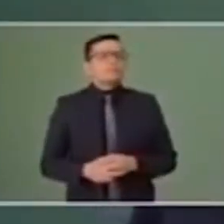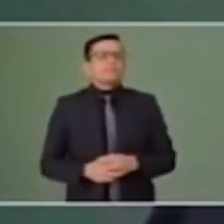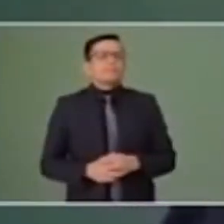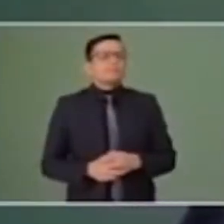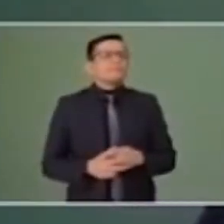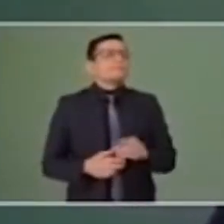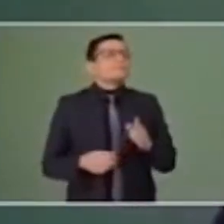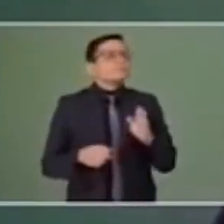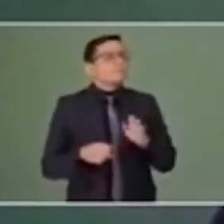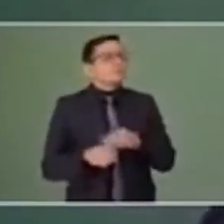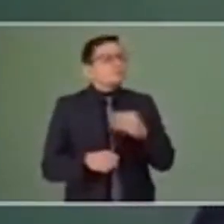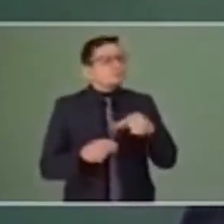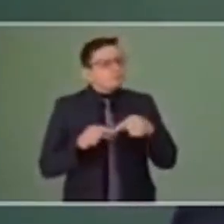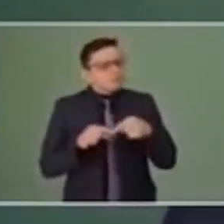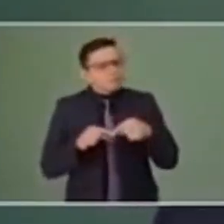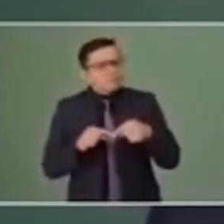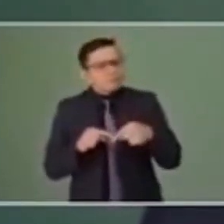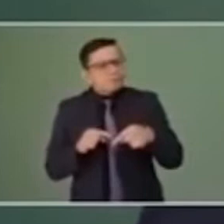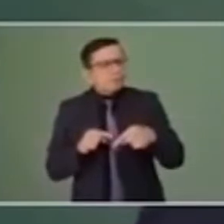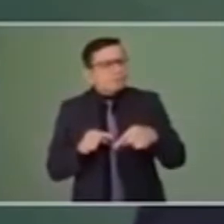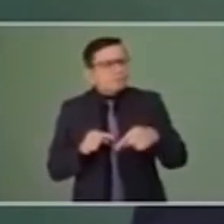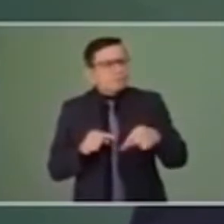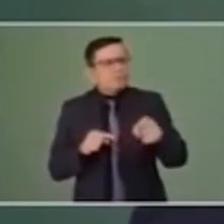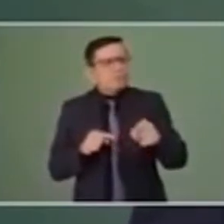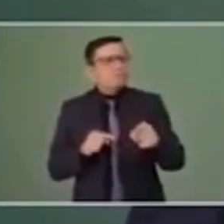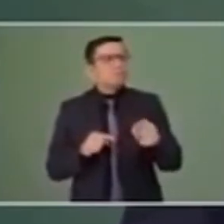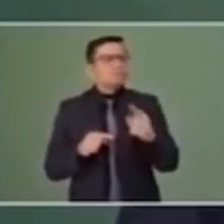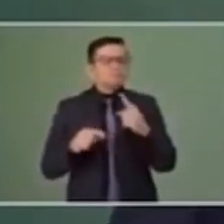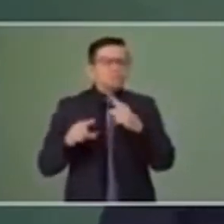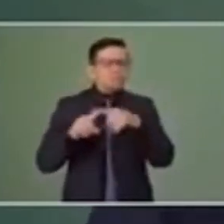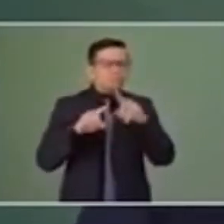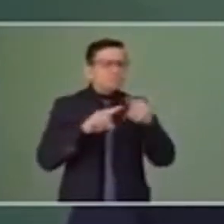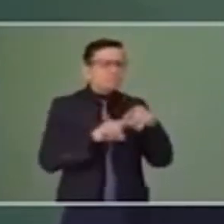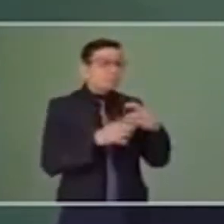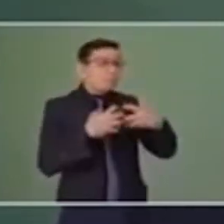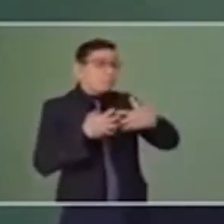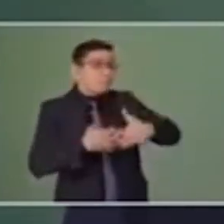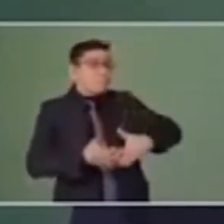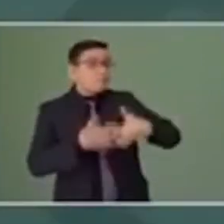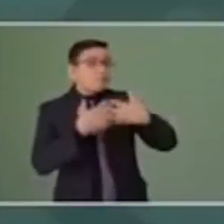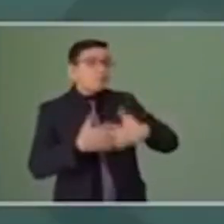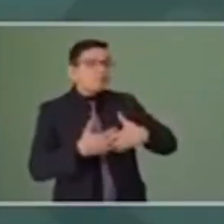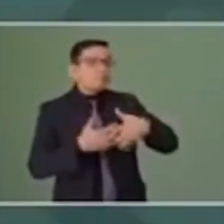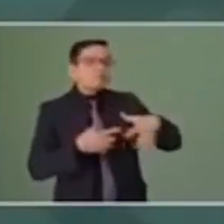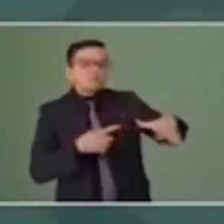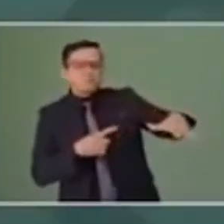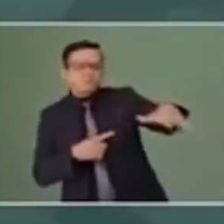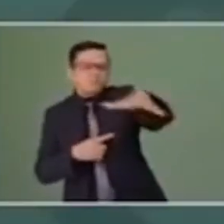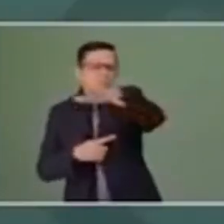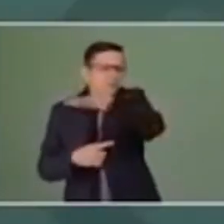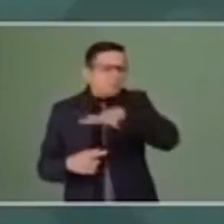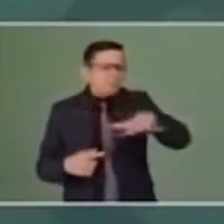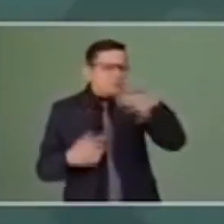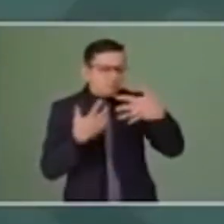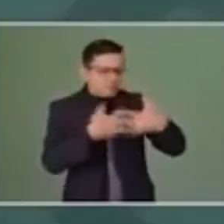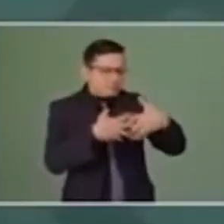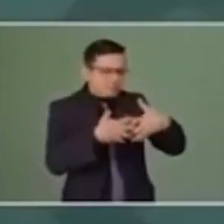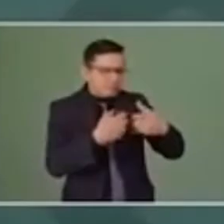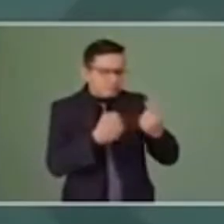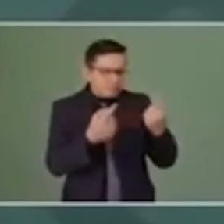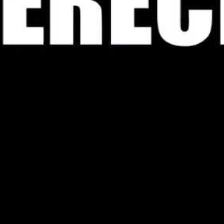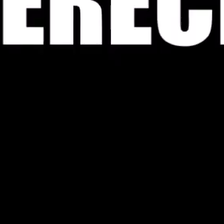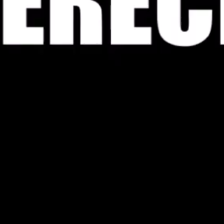porque entrego empresas públicas a